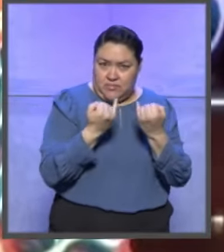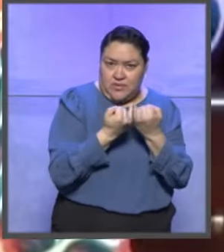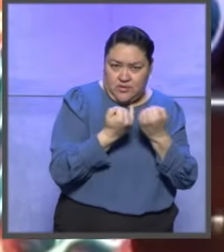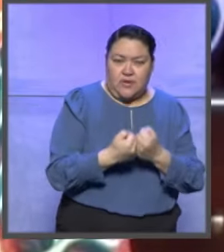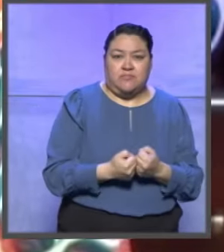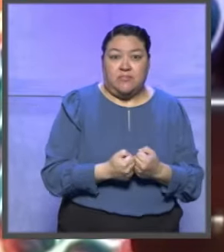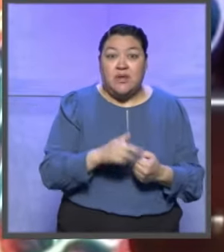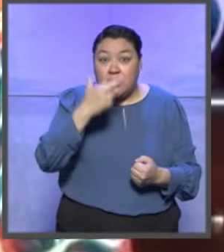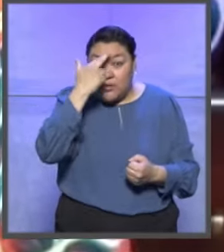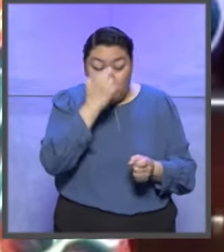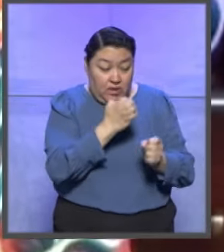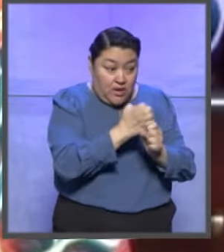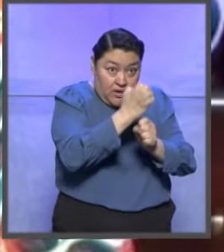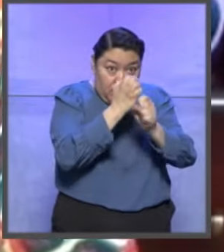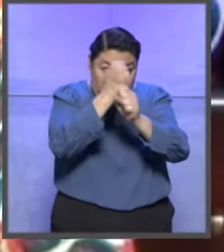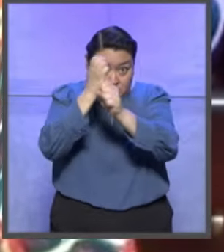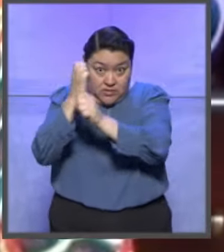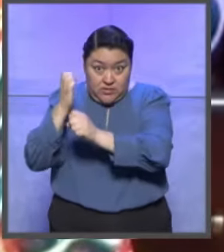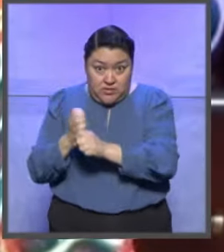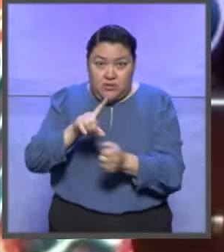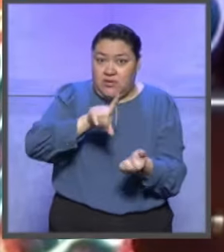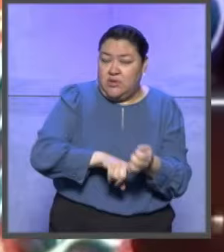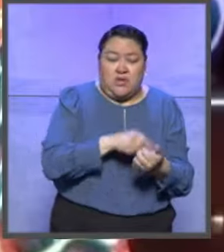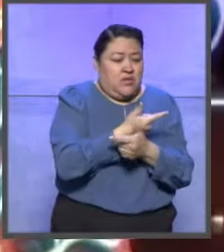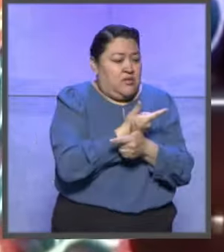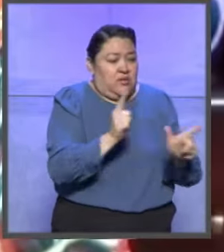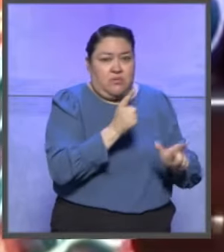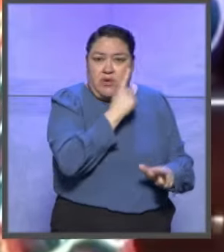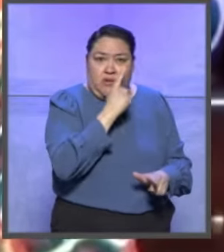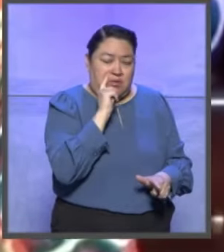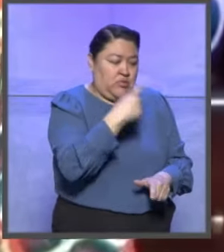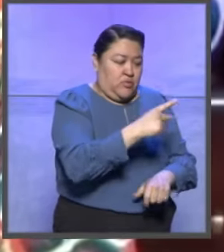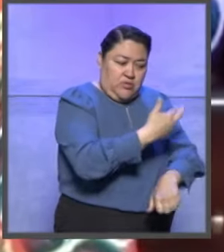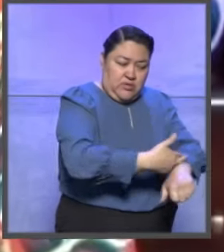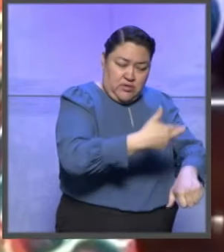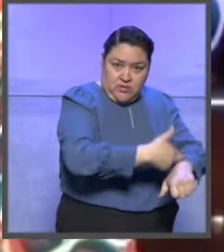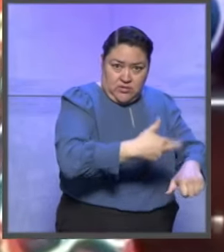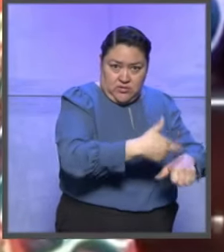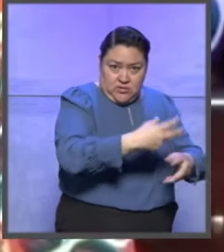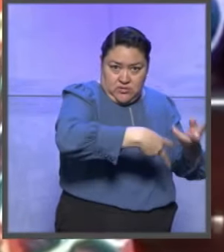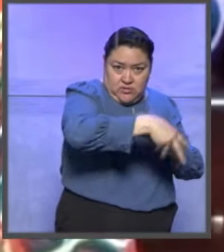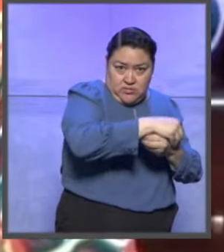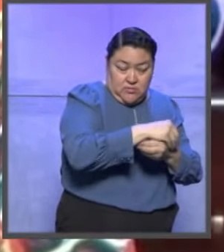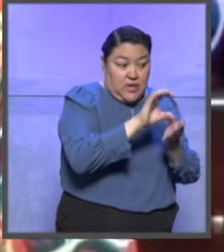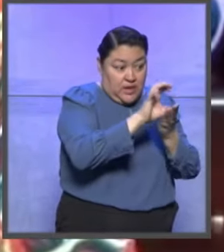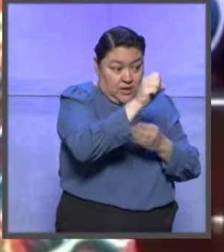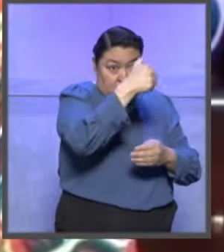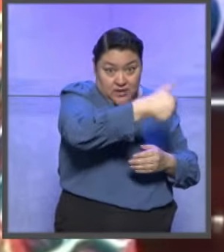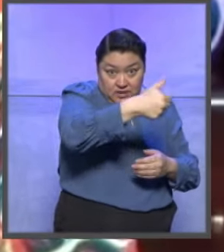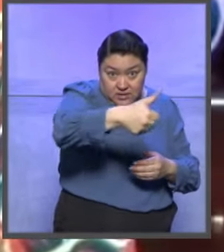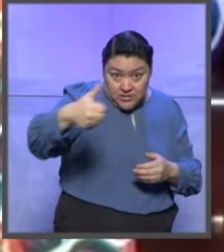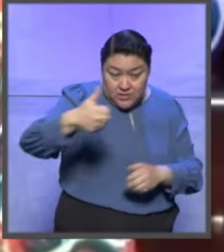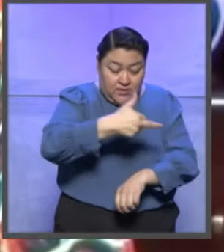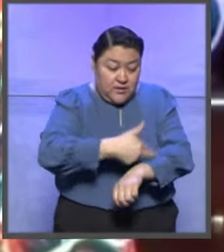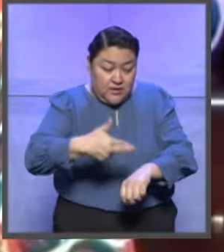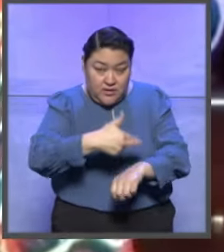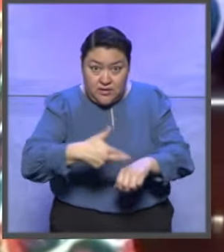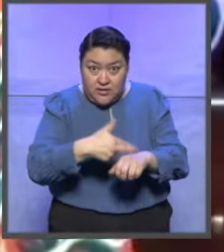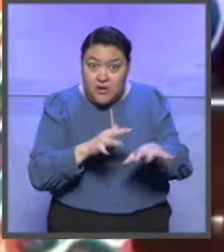y en la justicia de nuestro país. Recordemos que cada estado es libre y soberano, de ahí que con base en